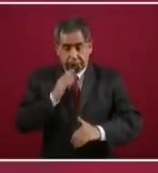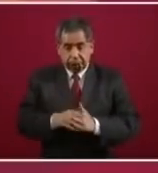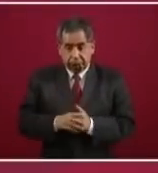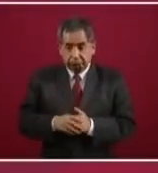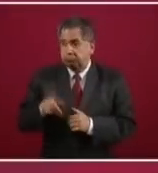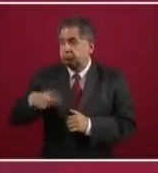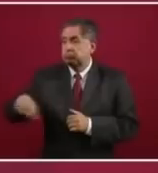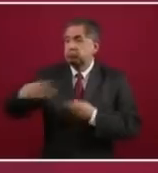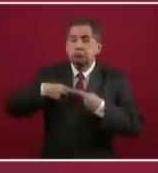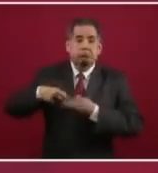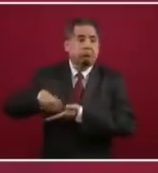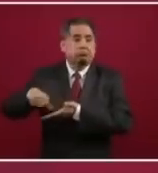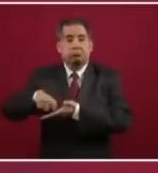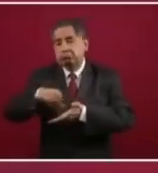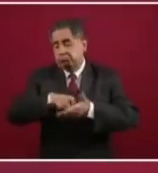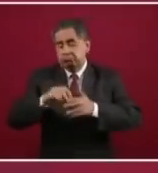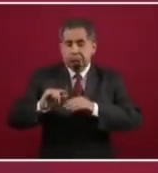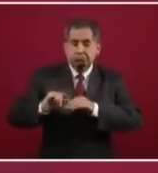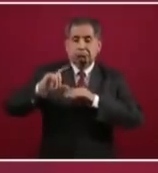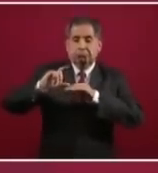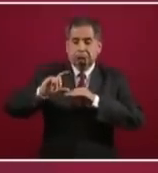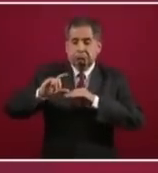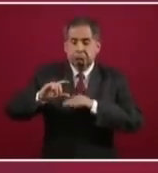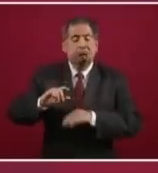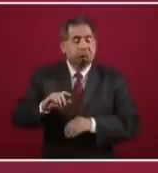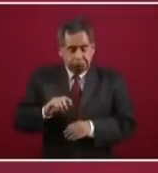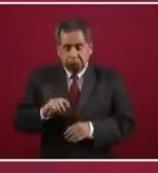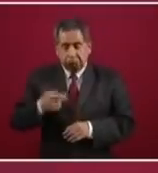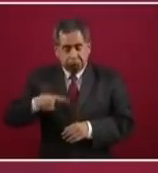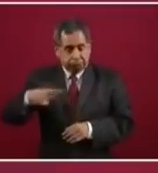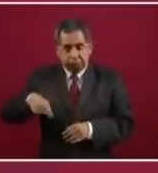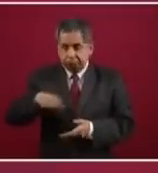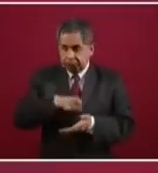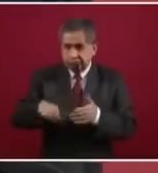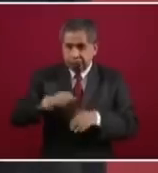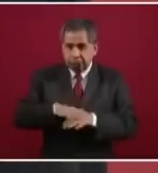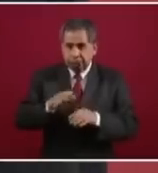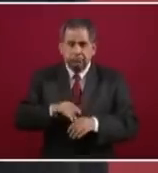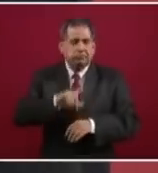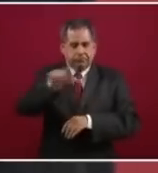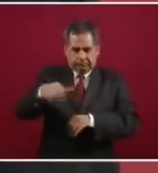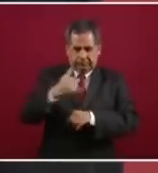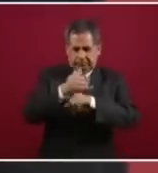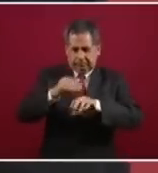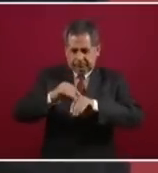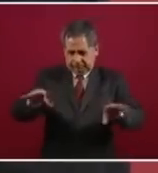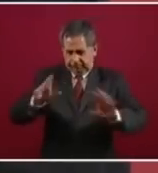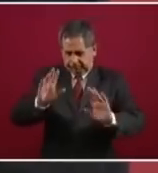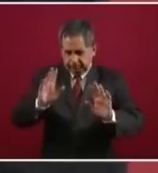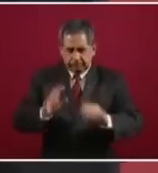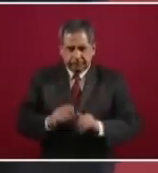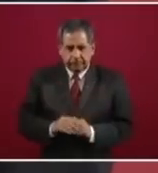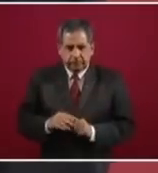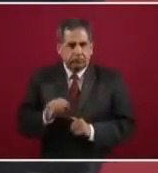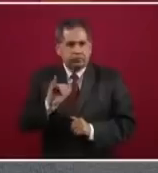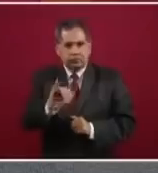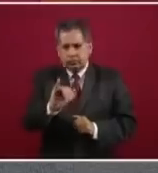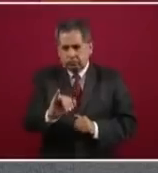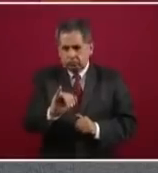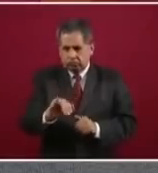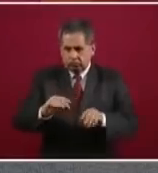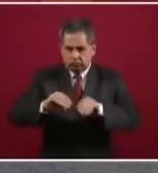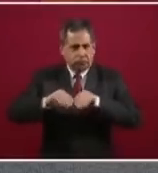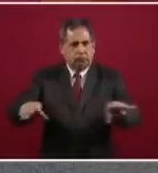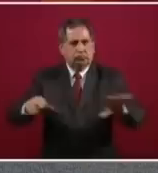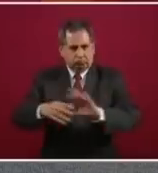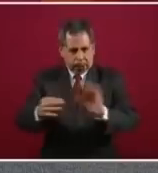con relación al año pasado en las compras. Se les va a informar el jueves sobre